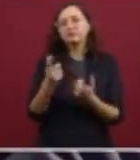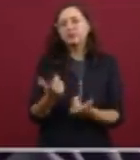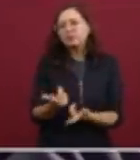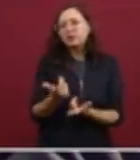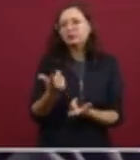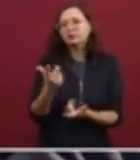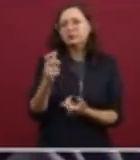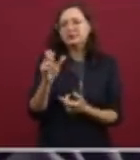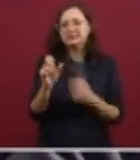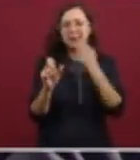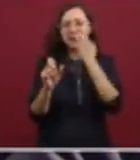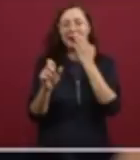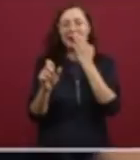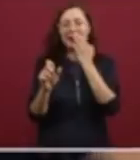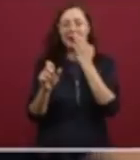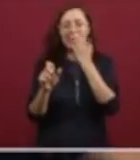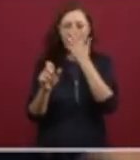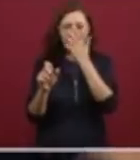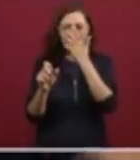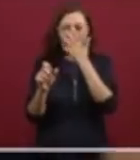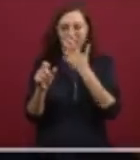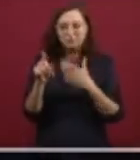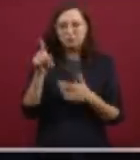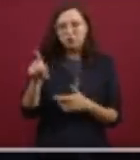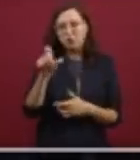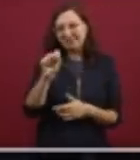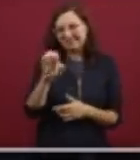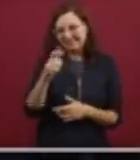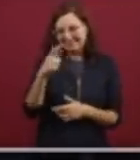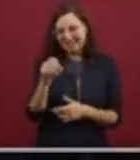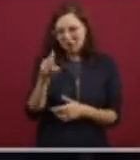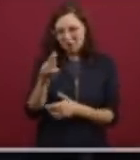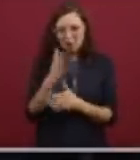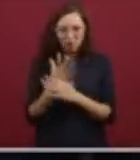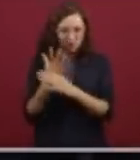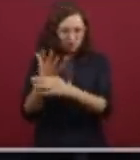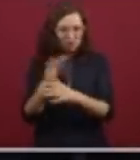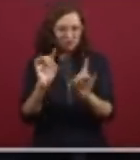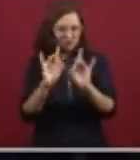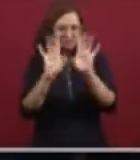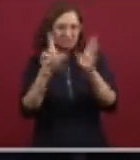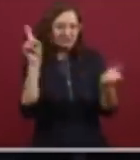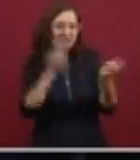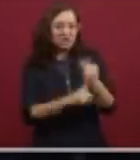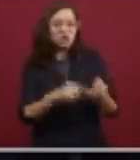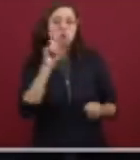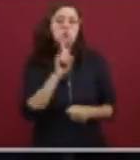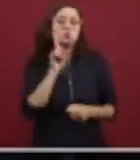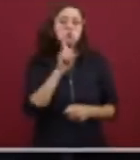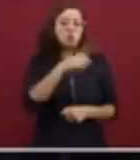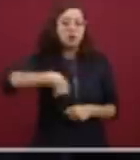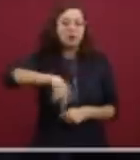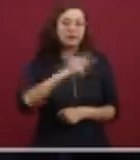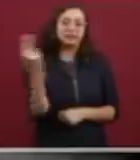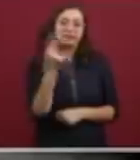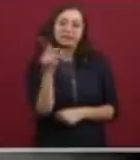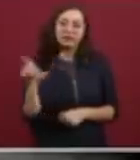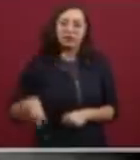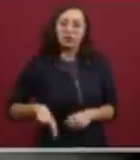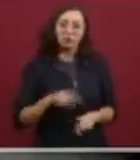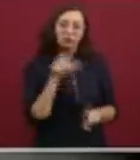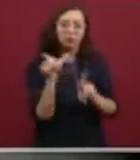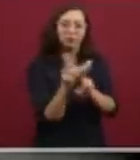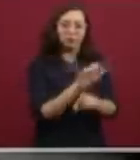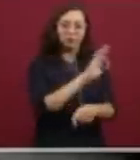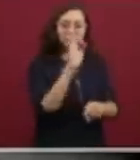valorar el caso de las mujeres en su circunstancia ante la posible necesidad de ser protegidas por el Estado. Este es